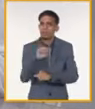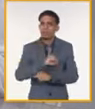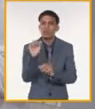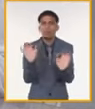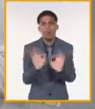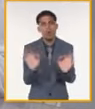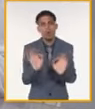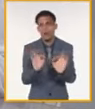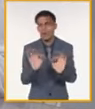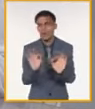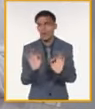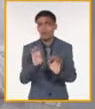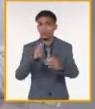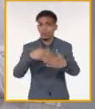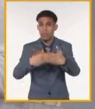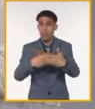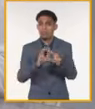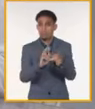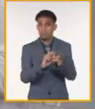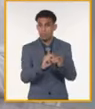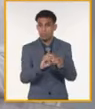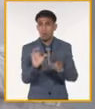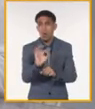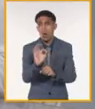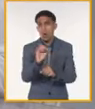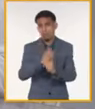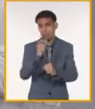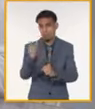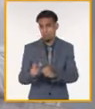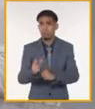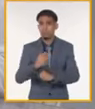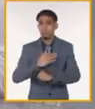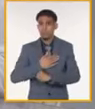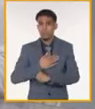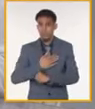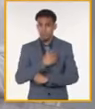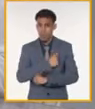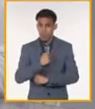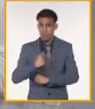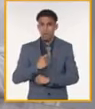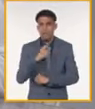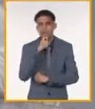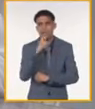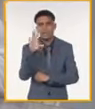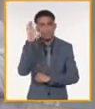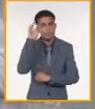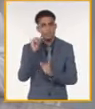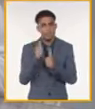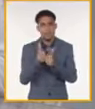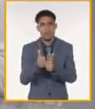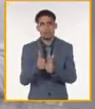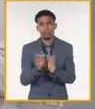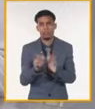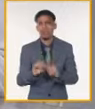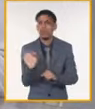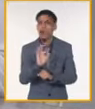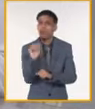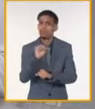inserción de estos actores nuevos actores de la economía no estatales ni se lo ahora